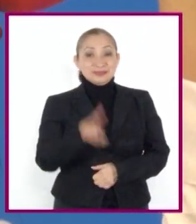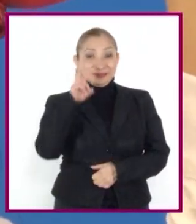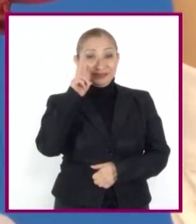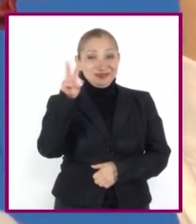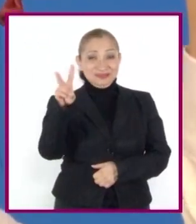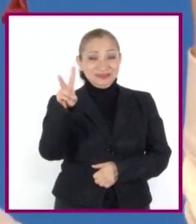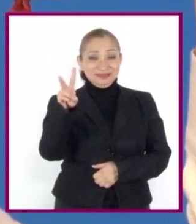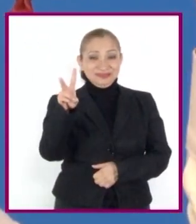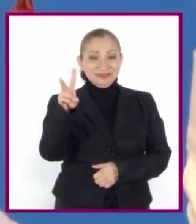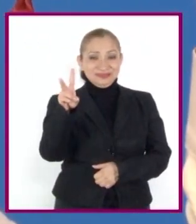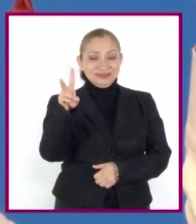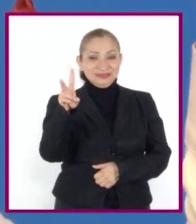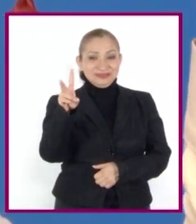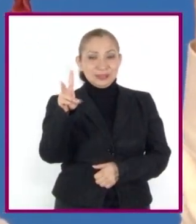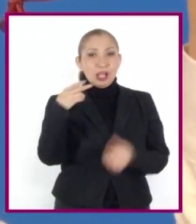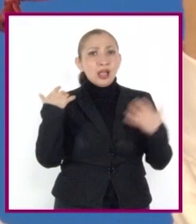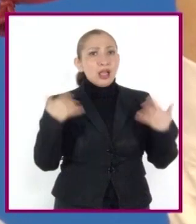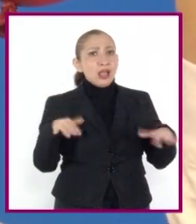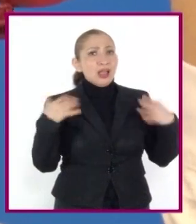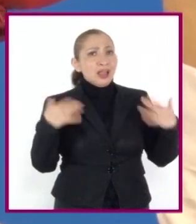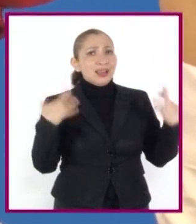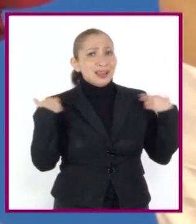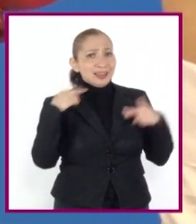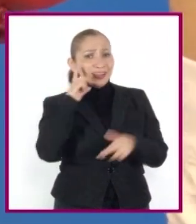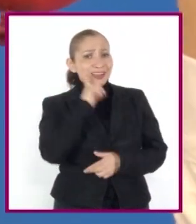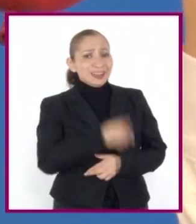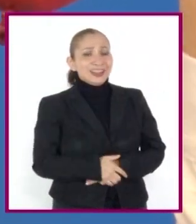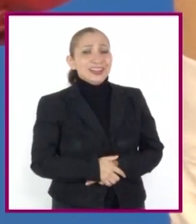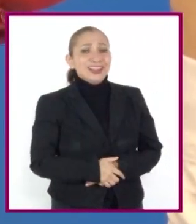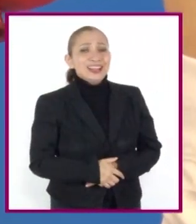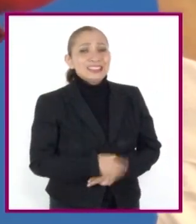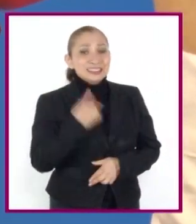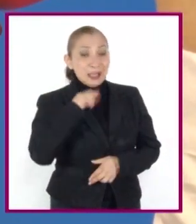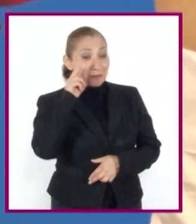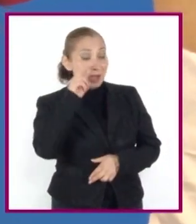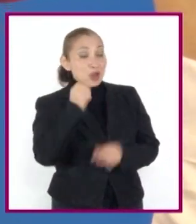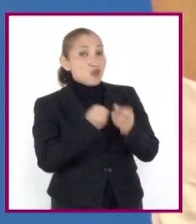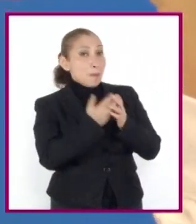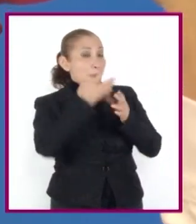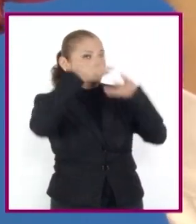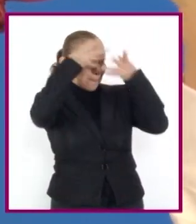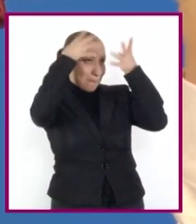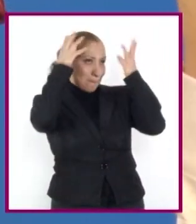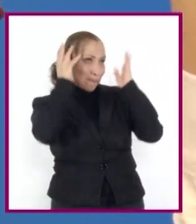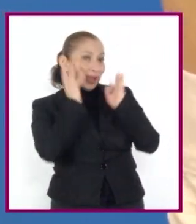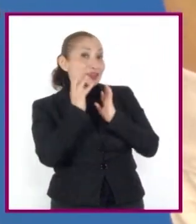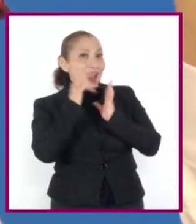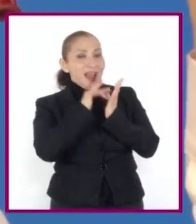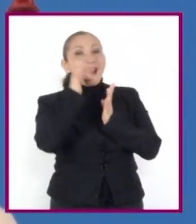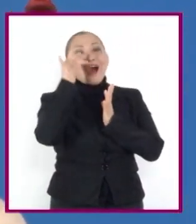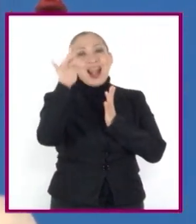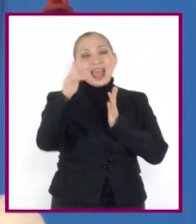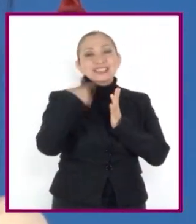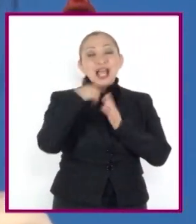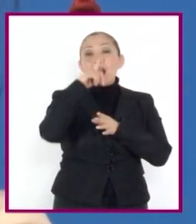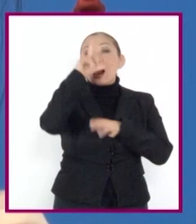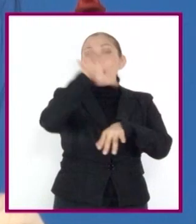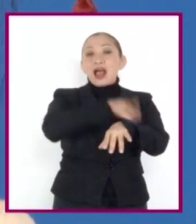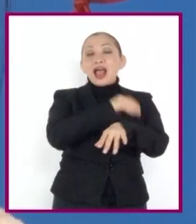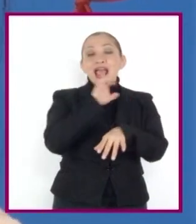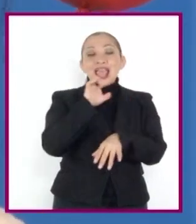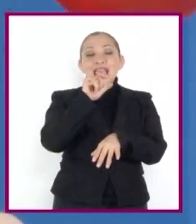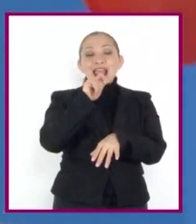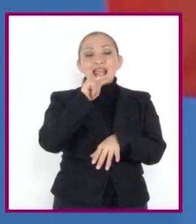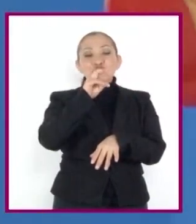empezará. Increíble, maestra. Está adquiriendo un nuevo peinado y eso es gracias a la